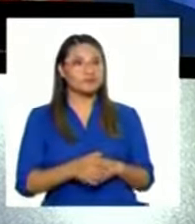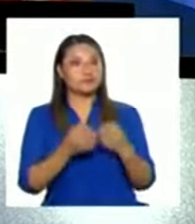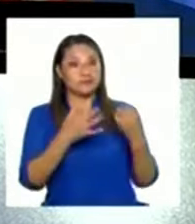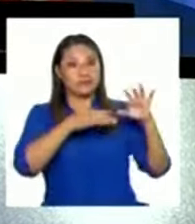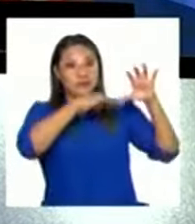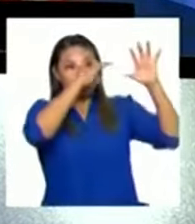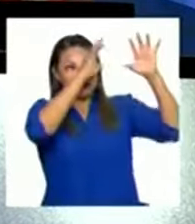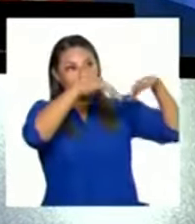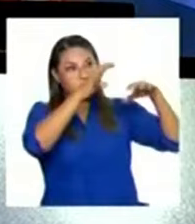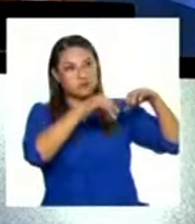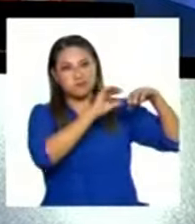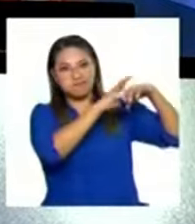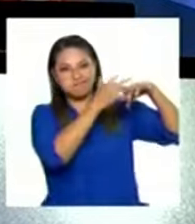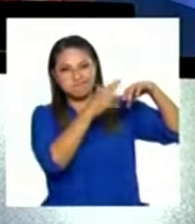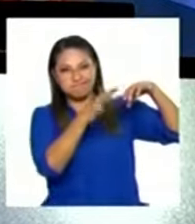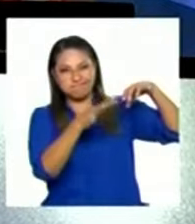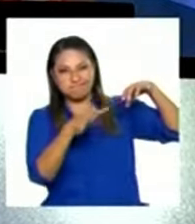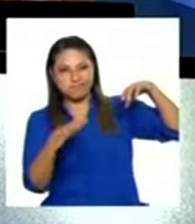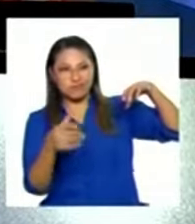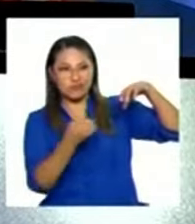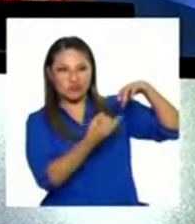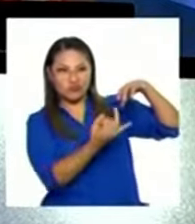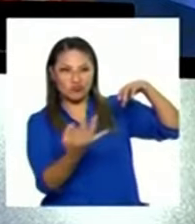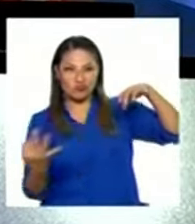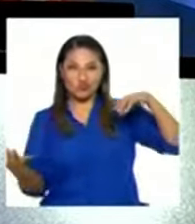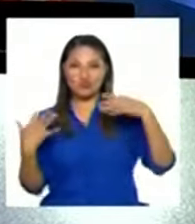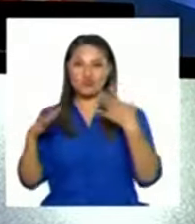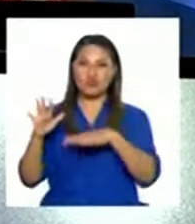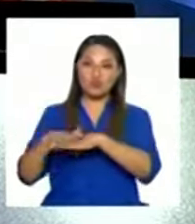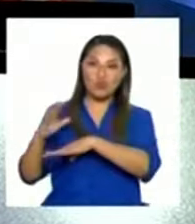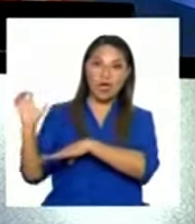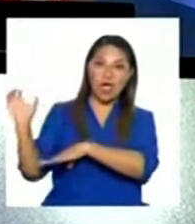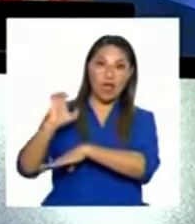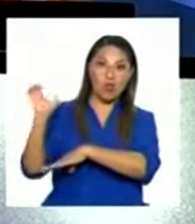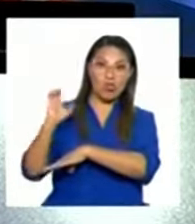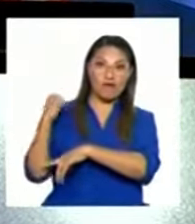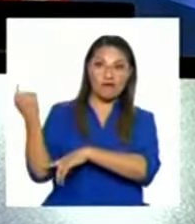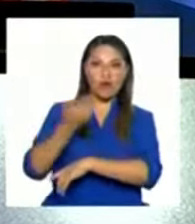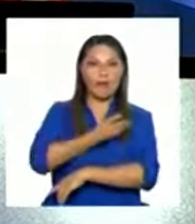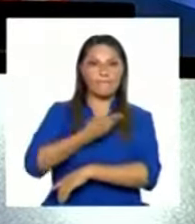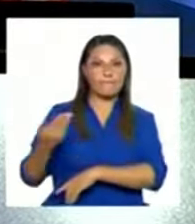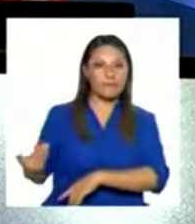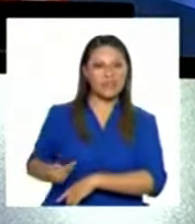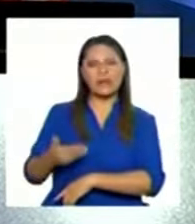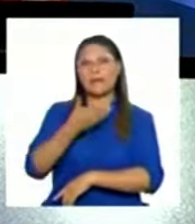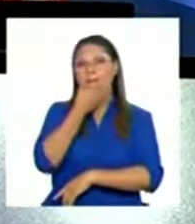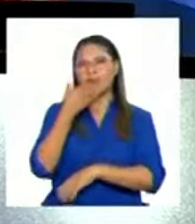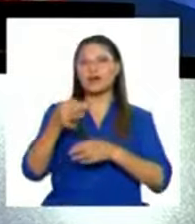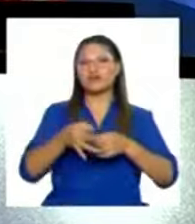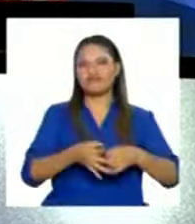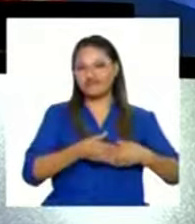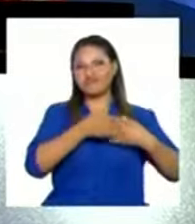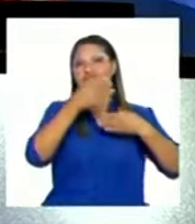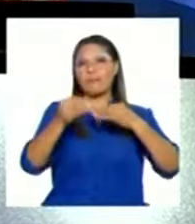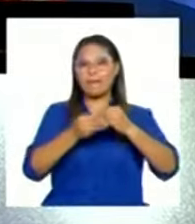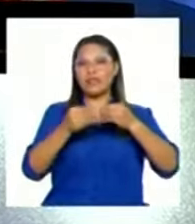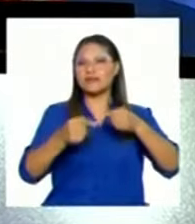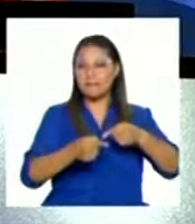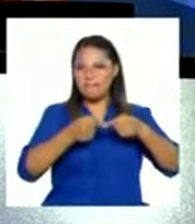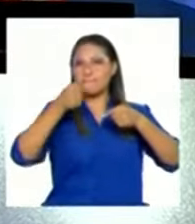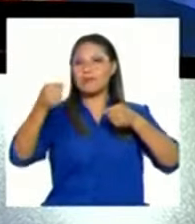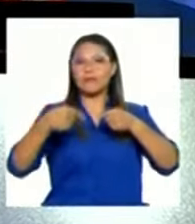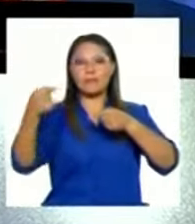Las lluvias, hablábamos del Ejecutivo. El Ejecutivo ha prorrogado los estados de emergencia en 7 regiones del país. Así es, esta medida también contempla acciones